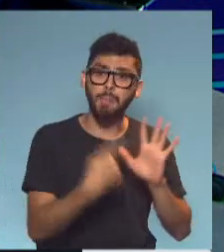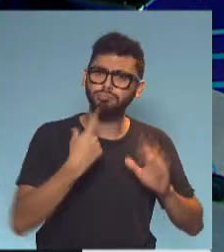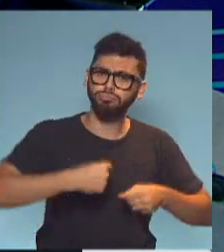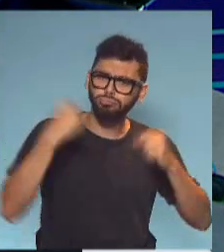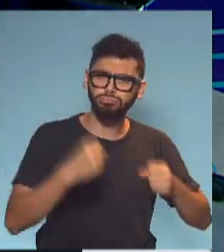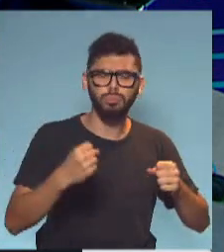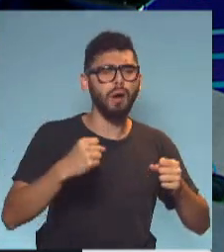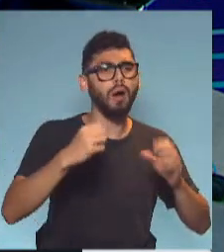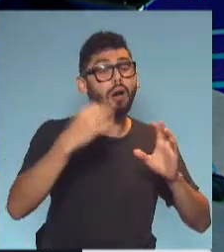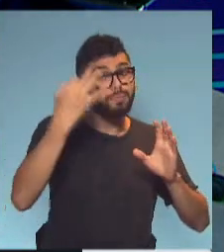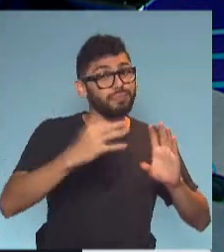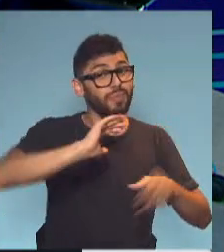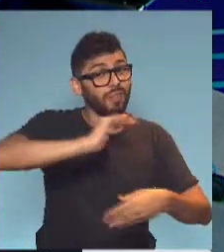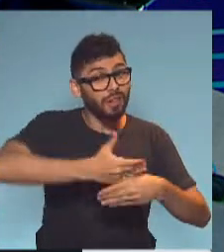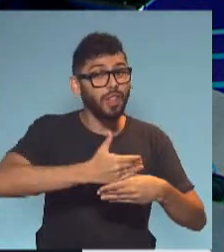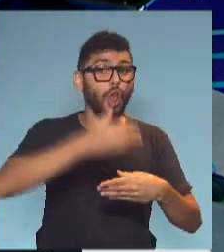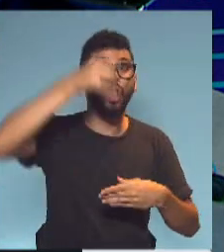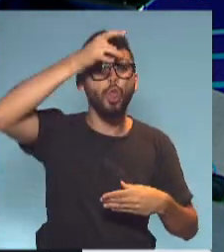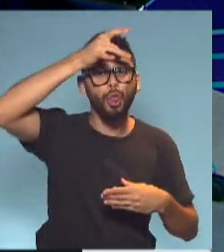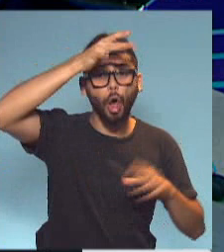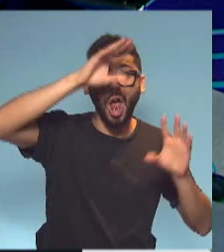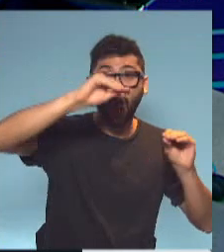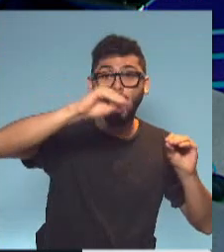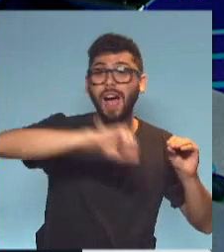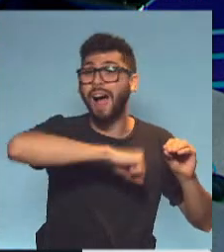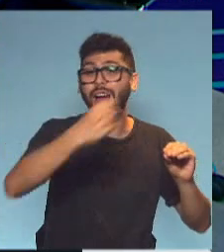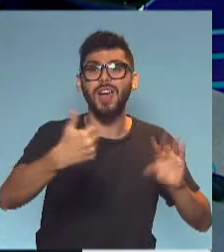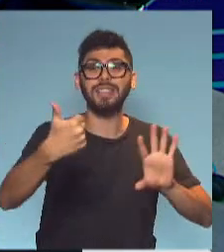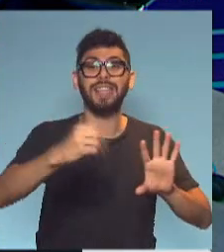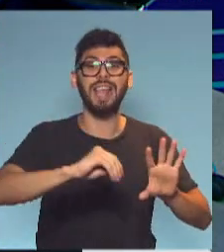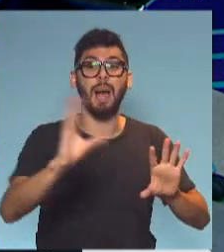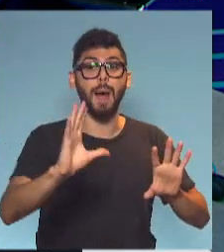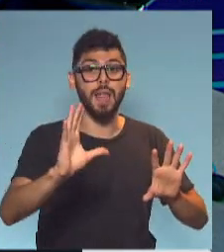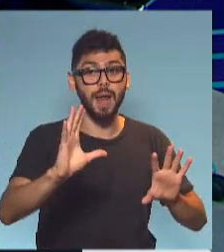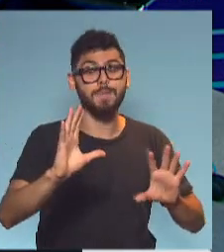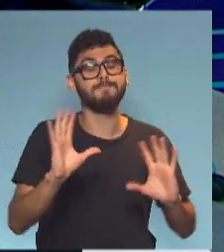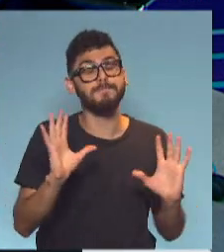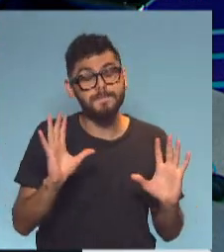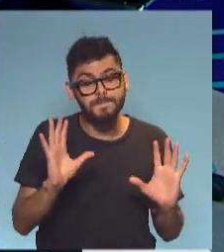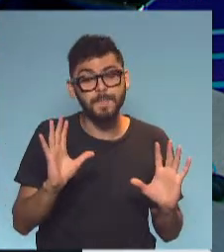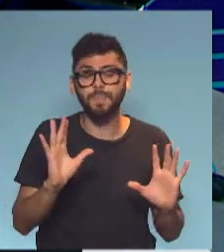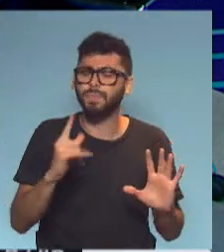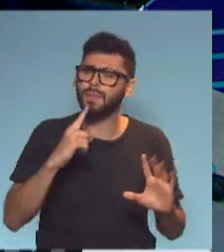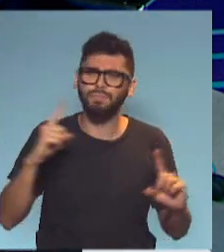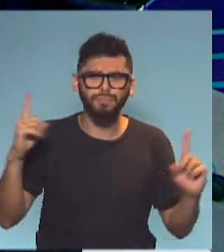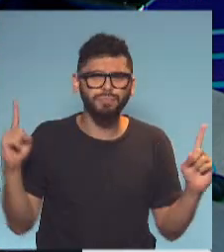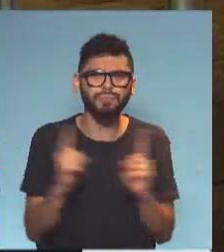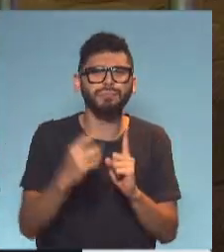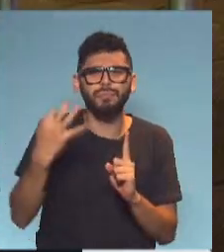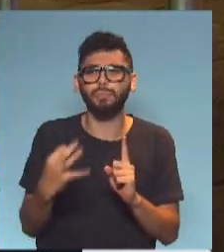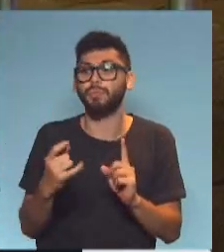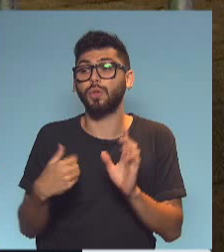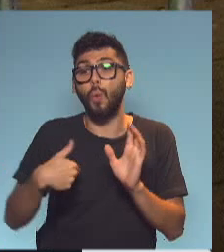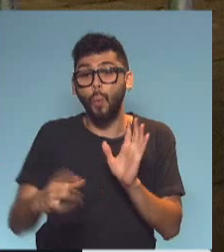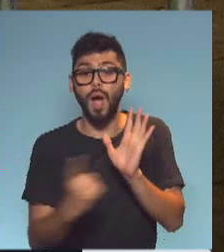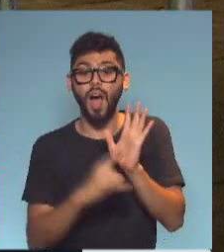de las 12 de la noche hasta las 6 de la mañana. En esto sí hay coincidencia, pero en definitiva va a ser el decreto de necesidad y urgencia